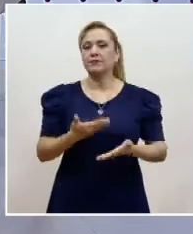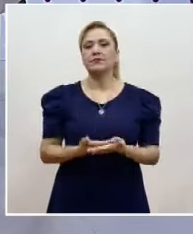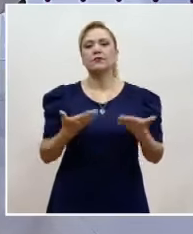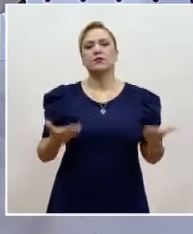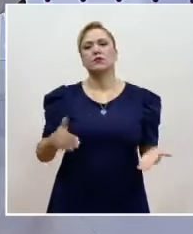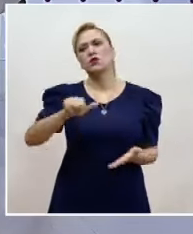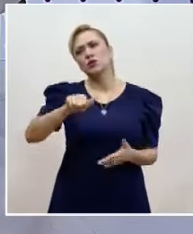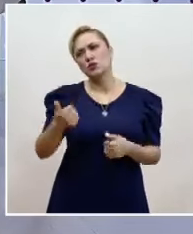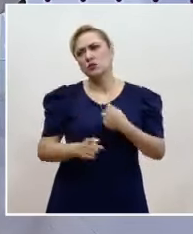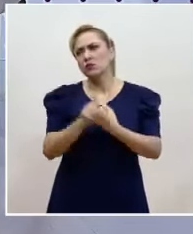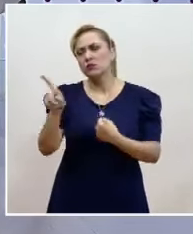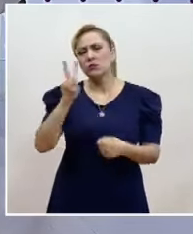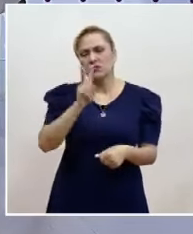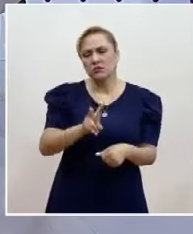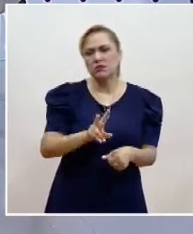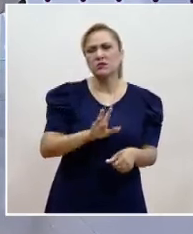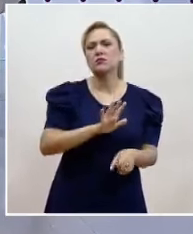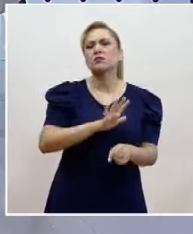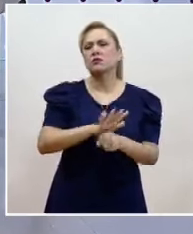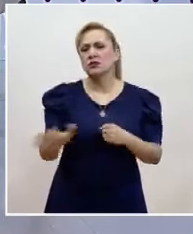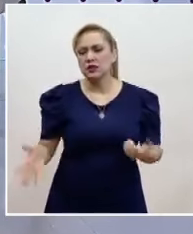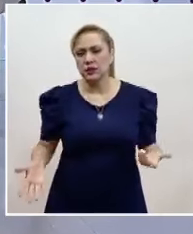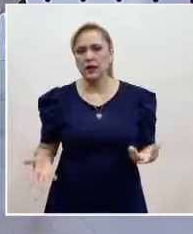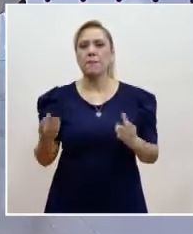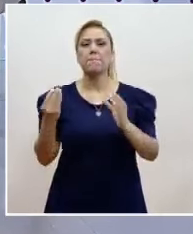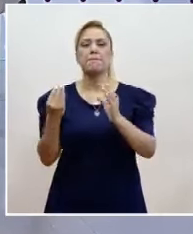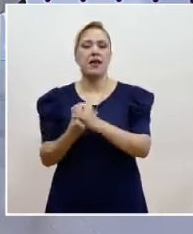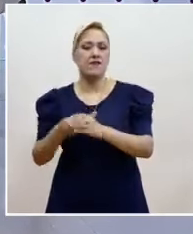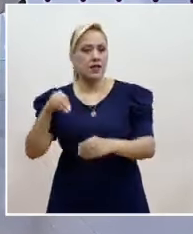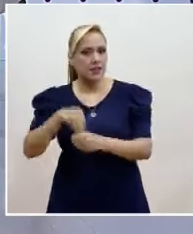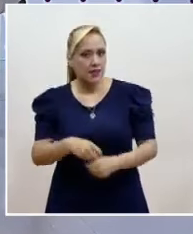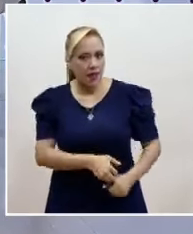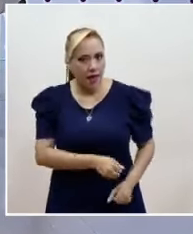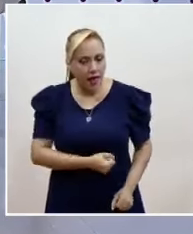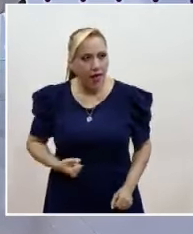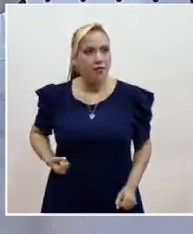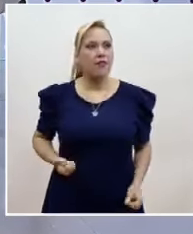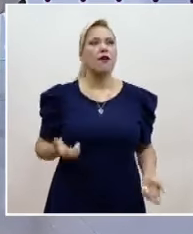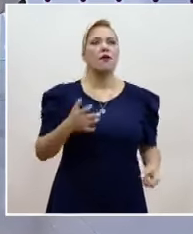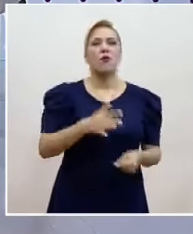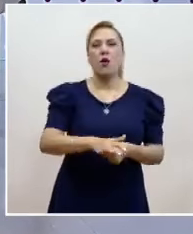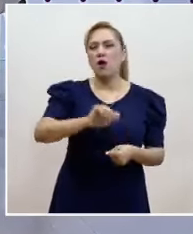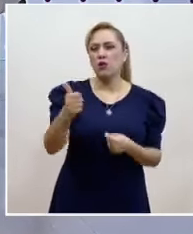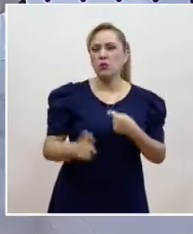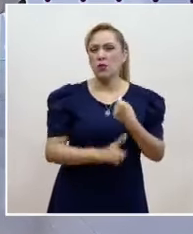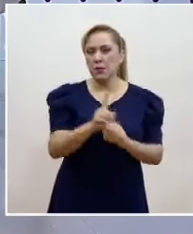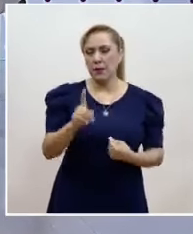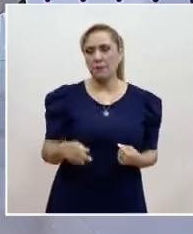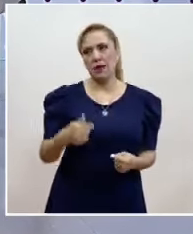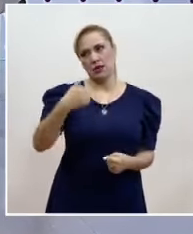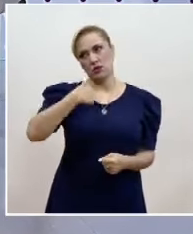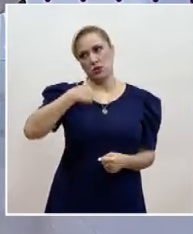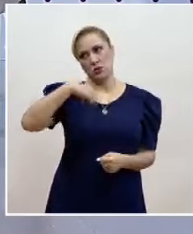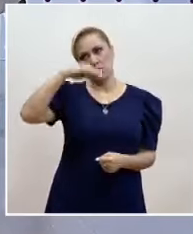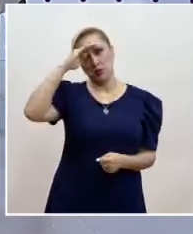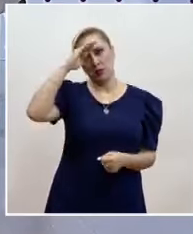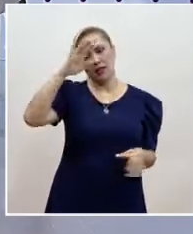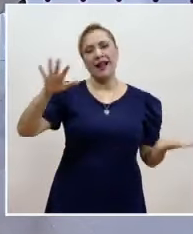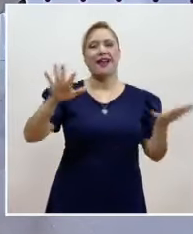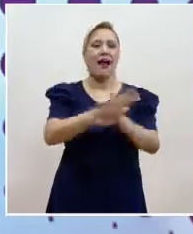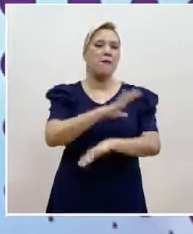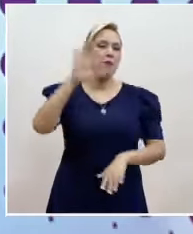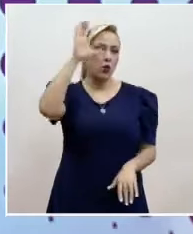¿qué otros retos identificas tú? Ya hemos hablado de privacidad, estamos hablando de democratización. ¿Qué otro reto nos presenta la justicia digital? Yo pensaría que el cambio